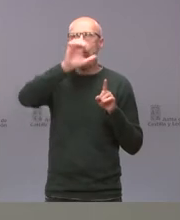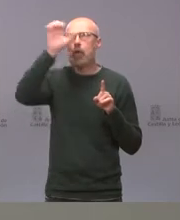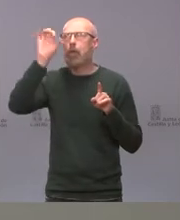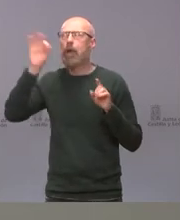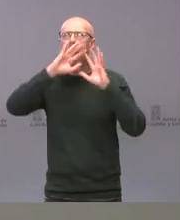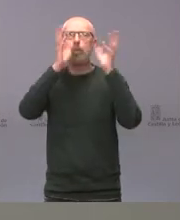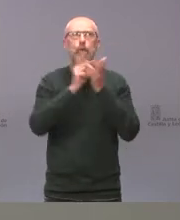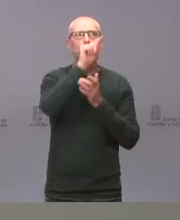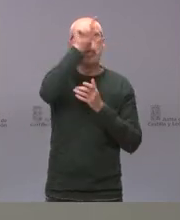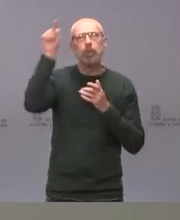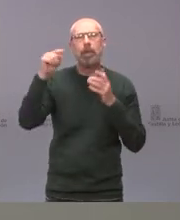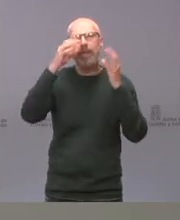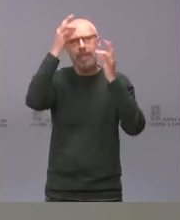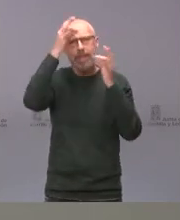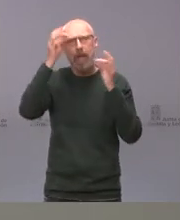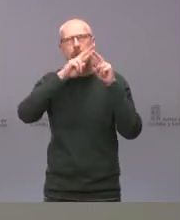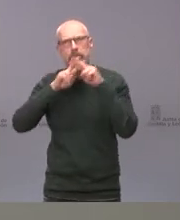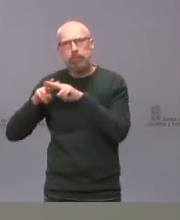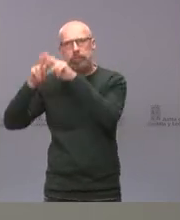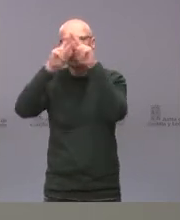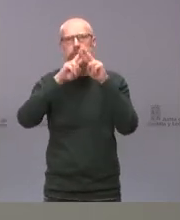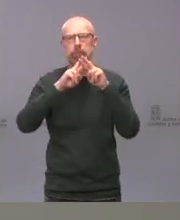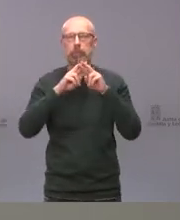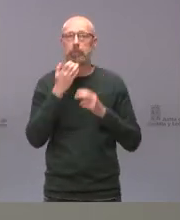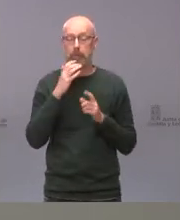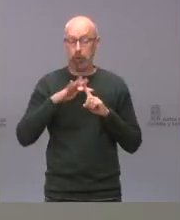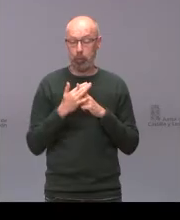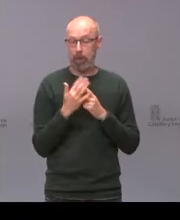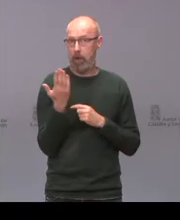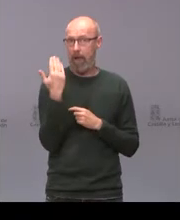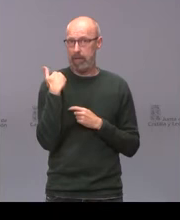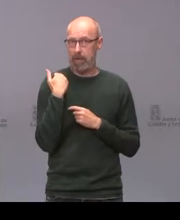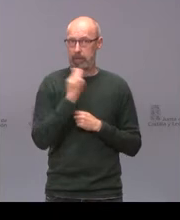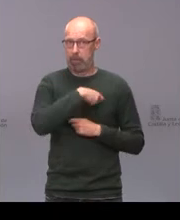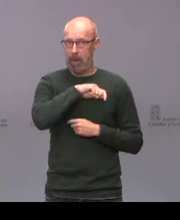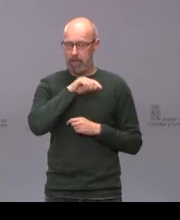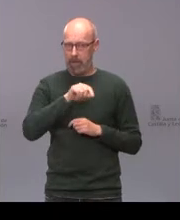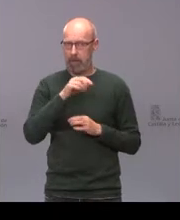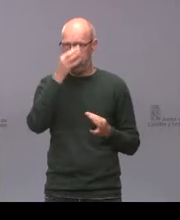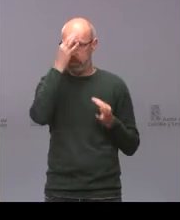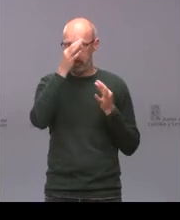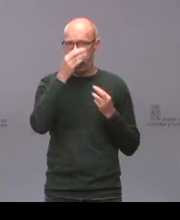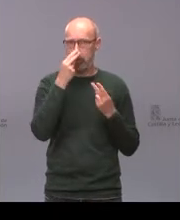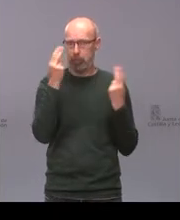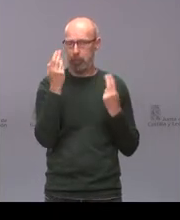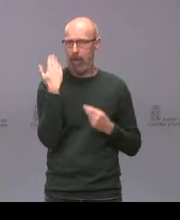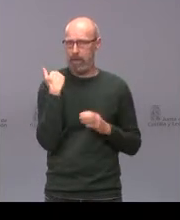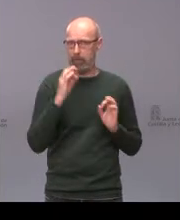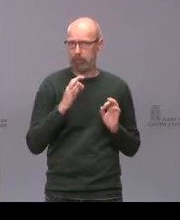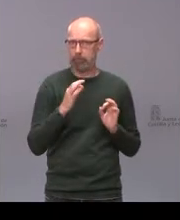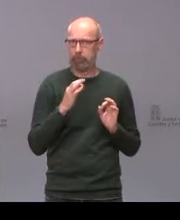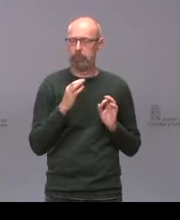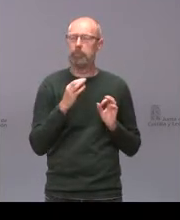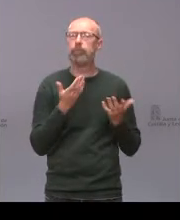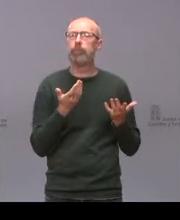mundo. En relación a la situación epidemiológica de ayer en el país, señalar que en España, con los datos publicados de ayer, se mostraba una